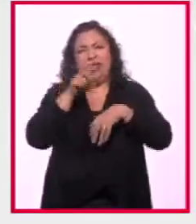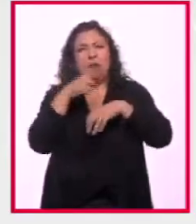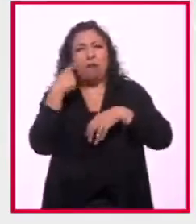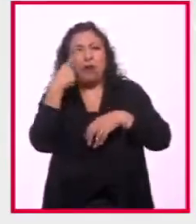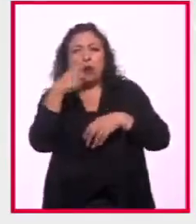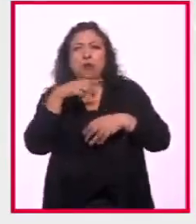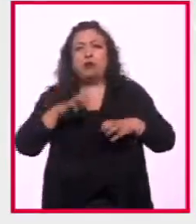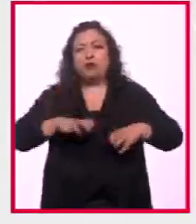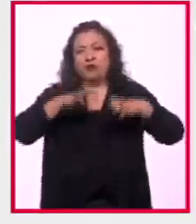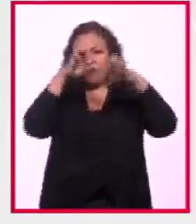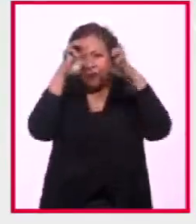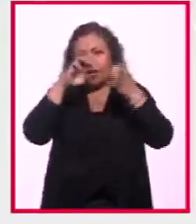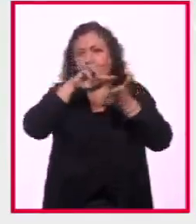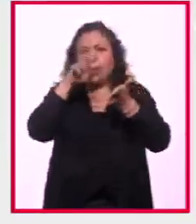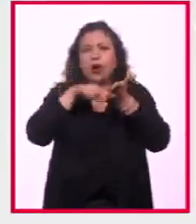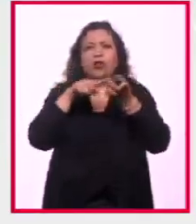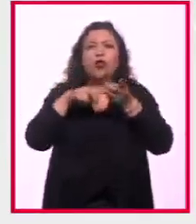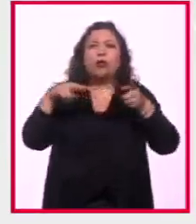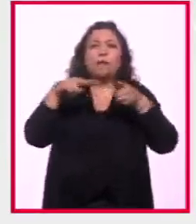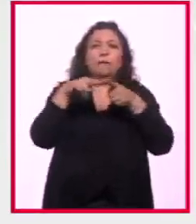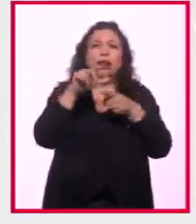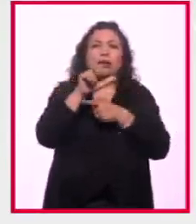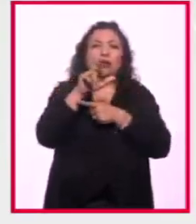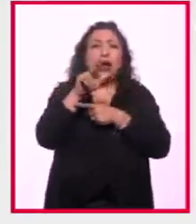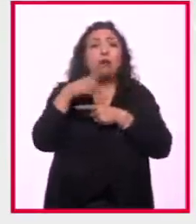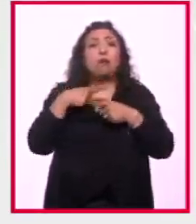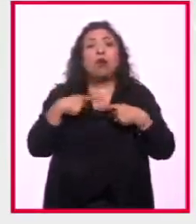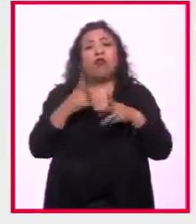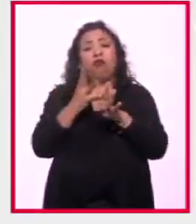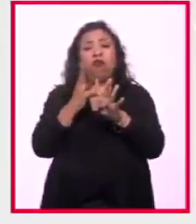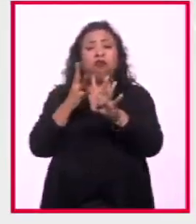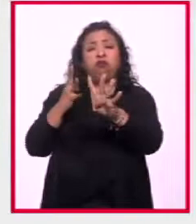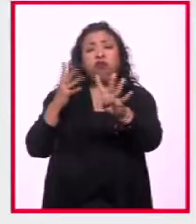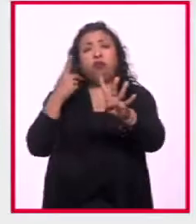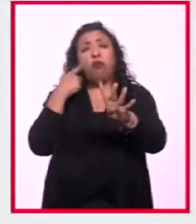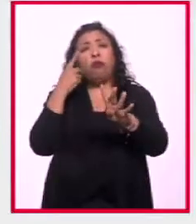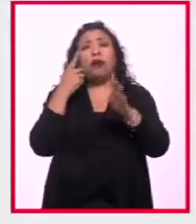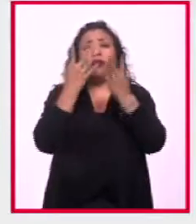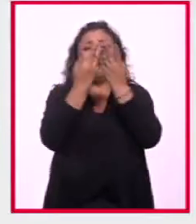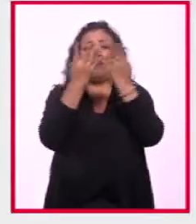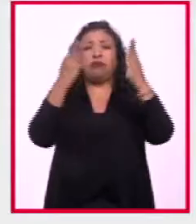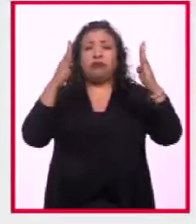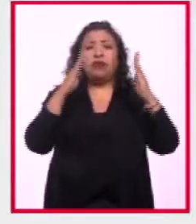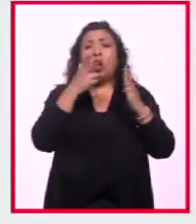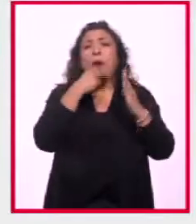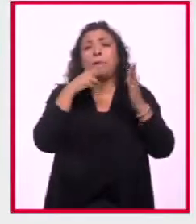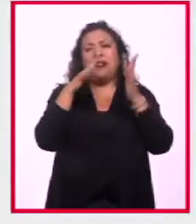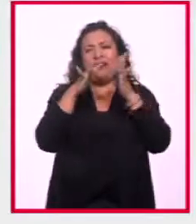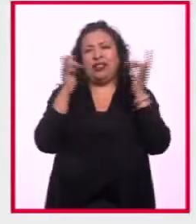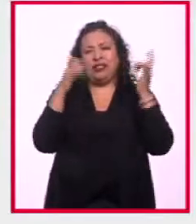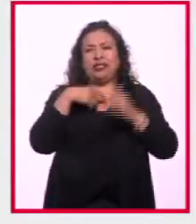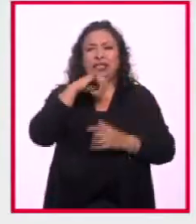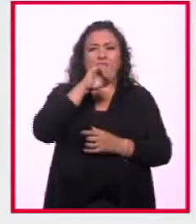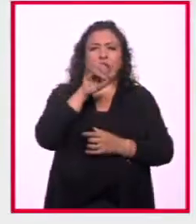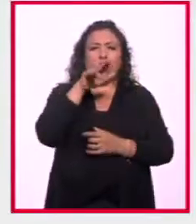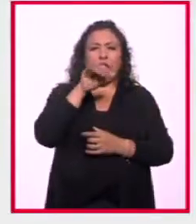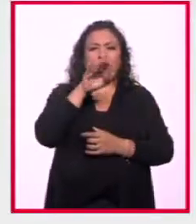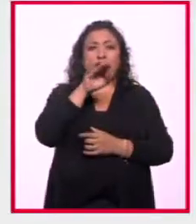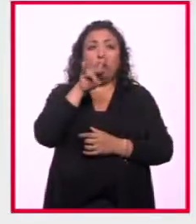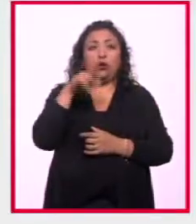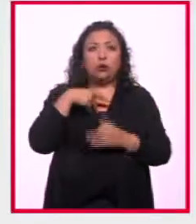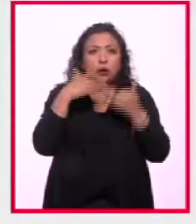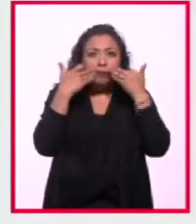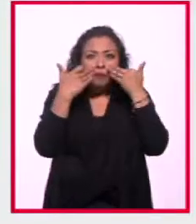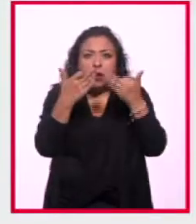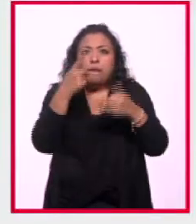situada en la plaza de armas la gente hizo fila para visitar los tres murales del pintor francés juan bautista bernay que dan testimonio